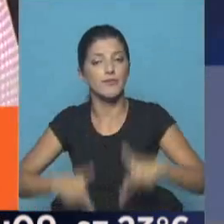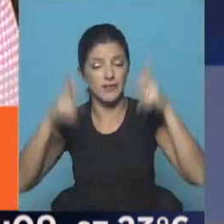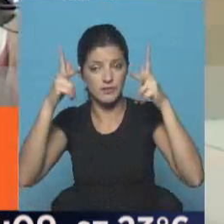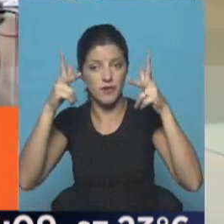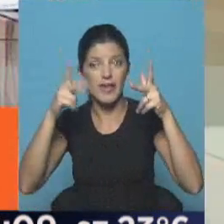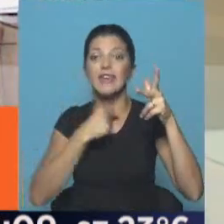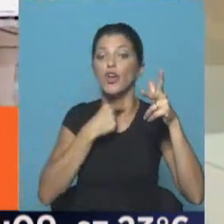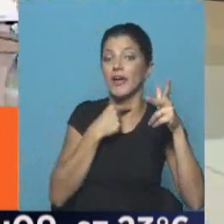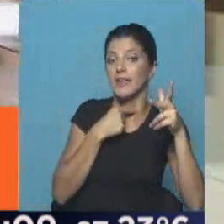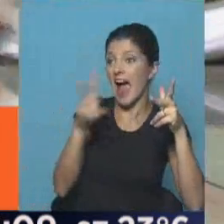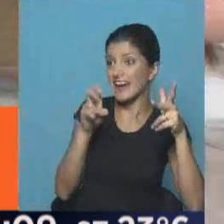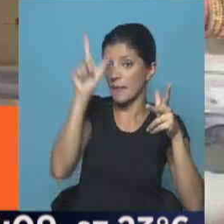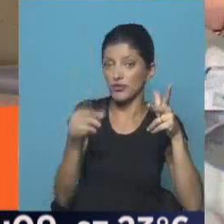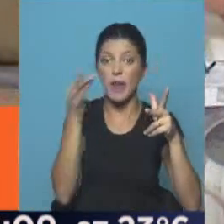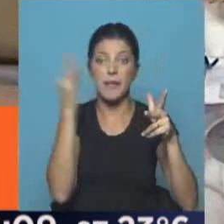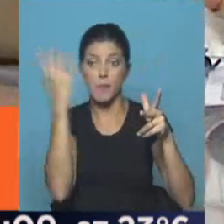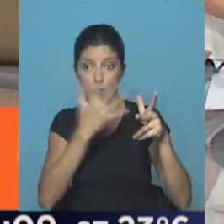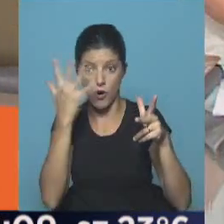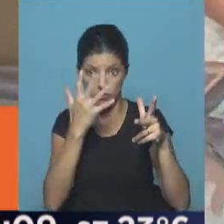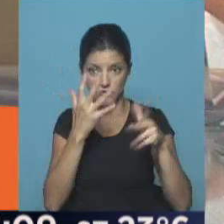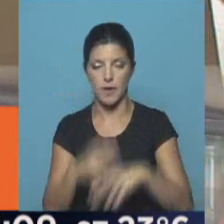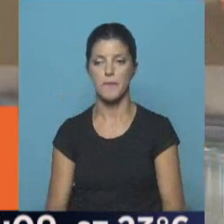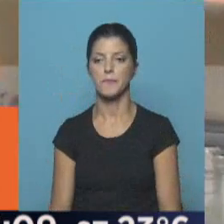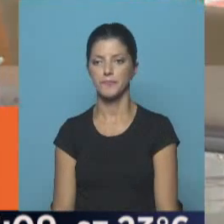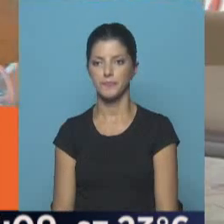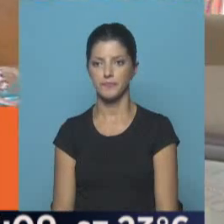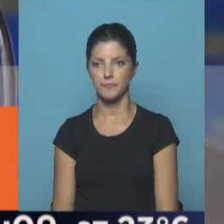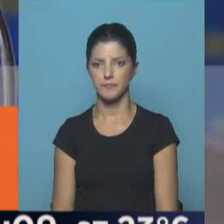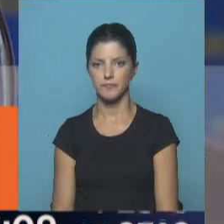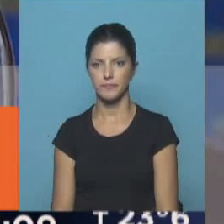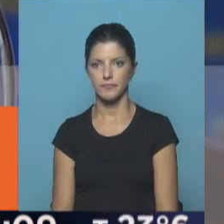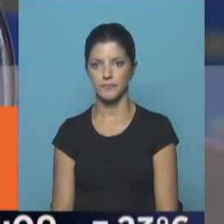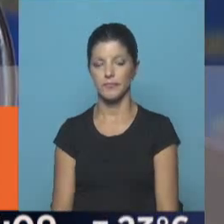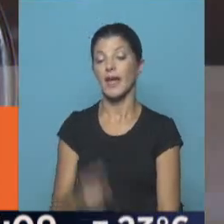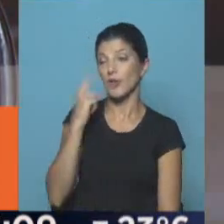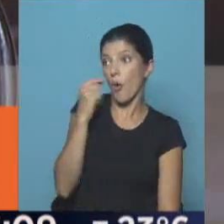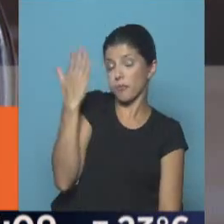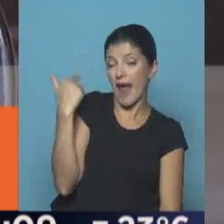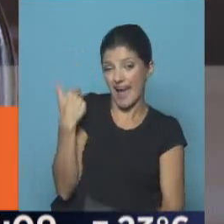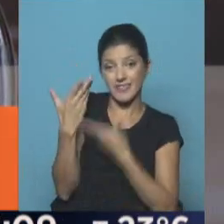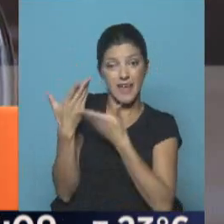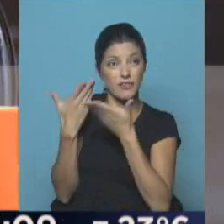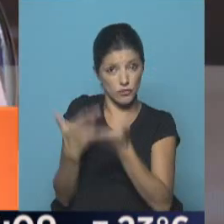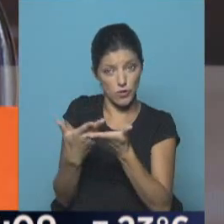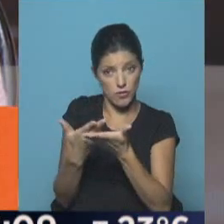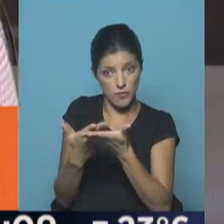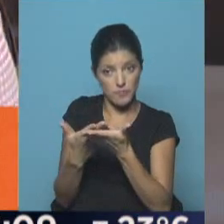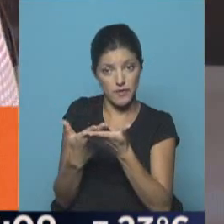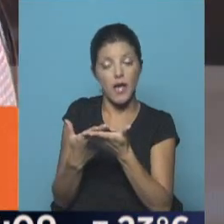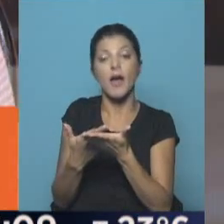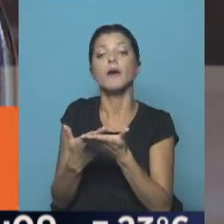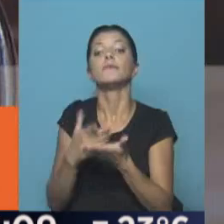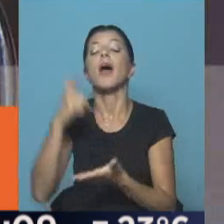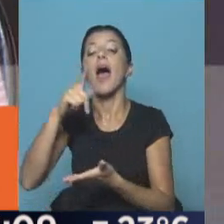alquilar a negros, pero la estrategia de Trump, basada en la estrategia de este hombre, que había sido asesor a su vez de Joseph McCarthy,